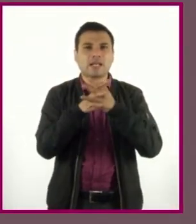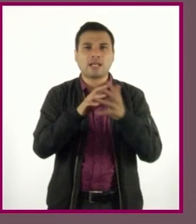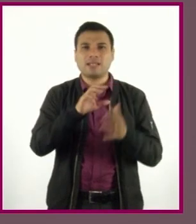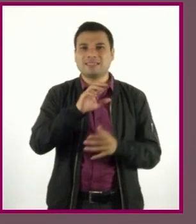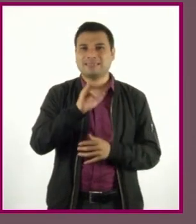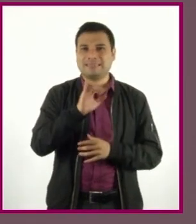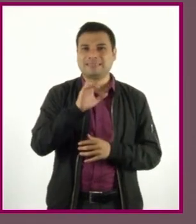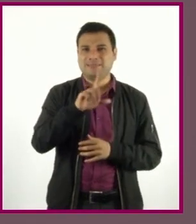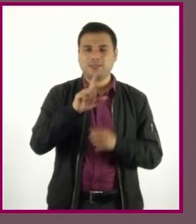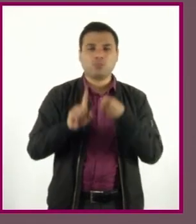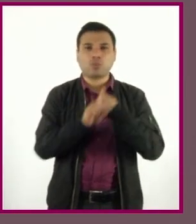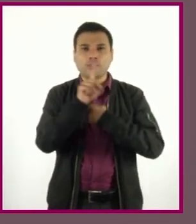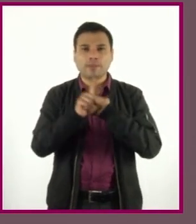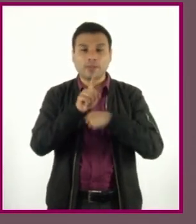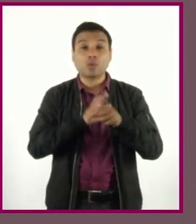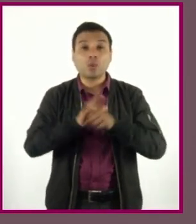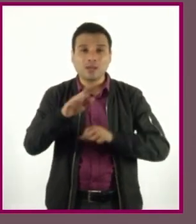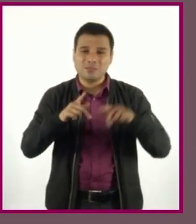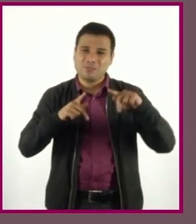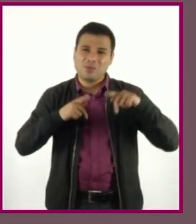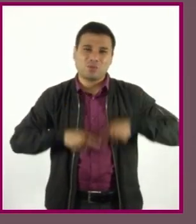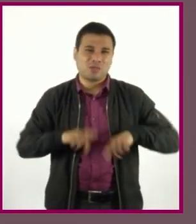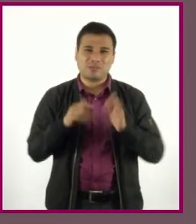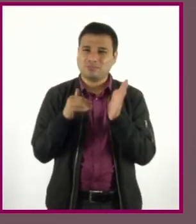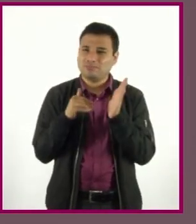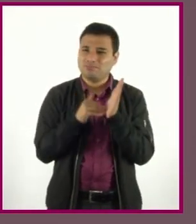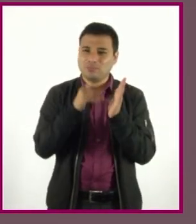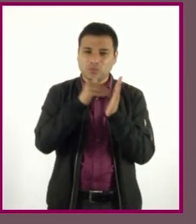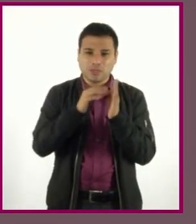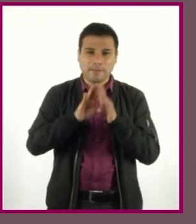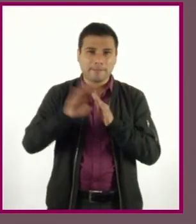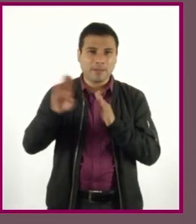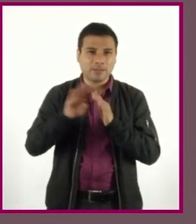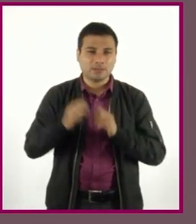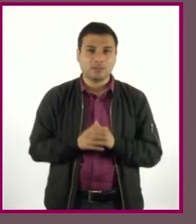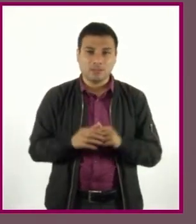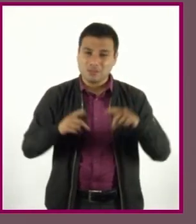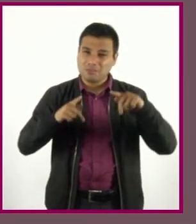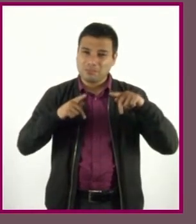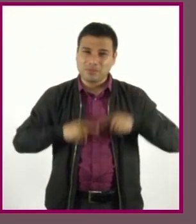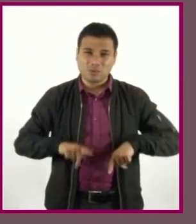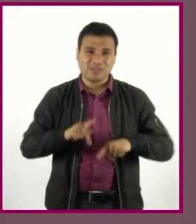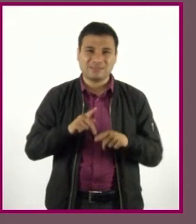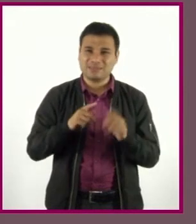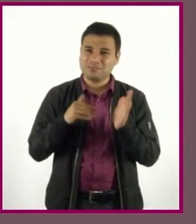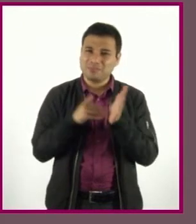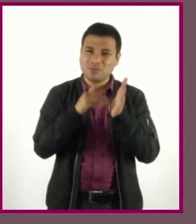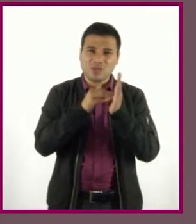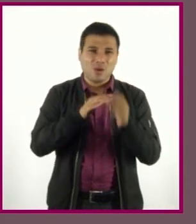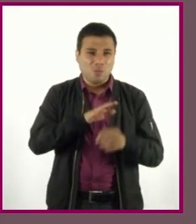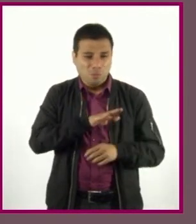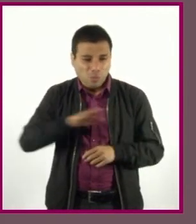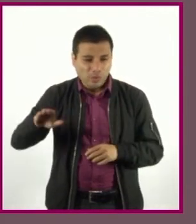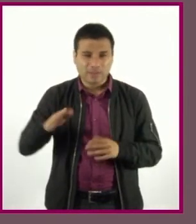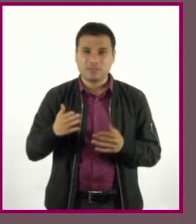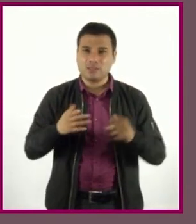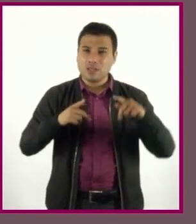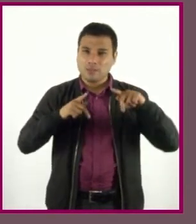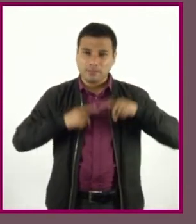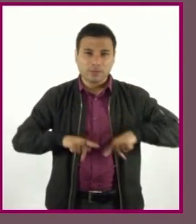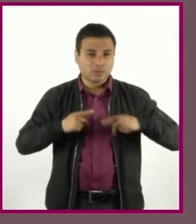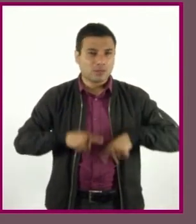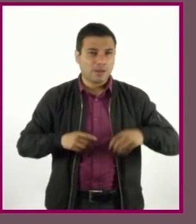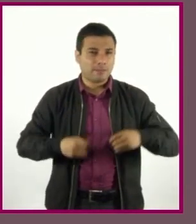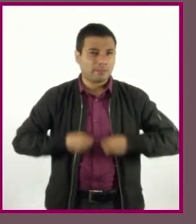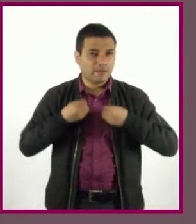siria son la migración de millones de personas, la muerte de cientos de miles, las pésimas condiciones de vida de la mayoría